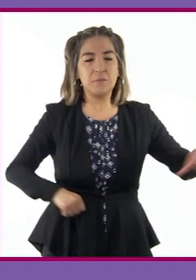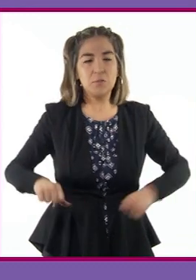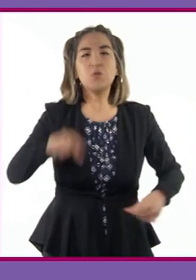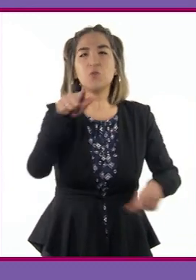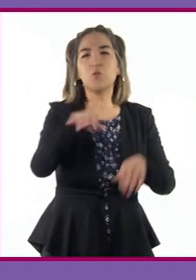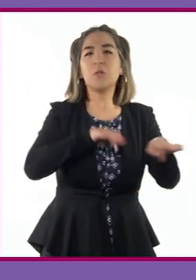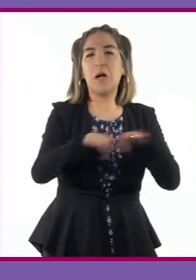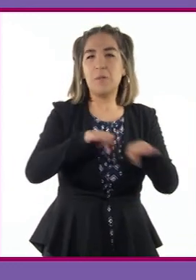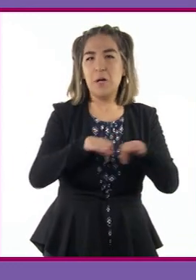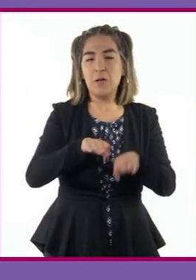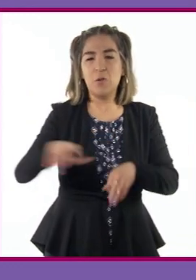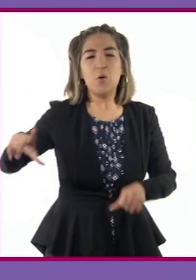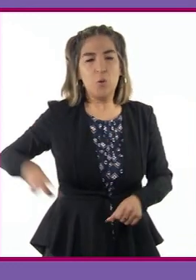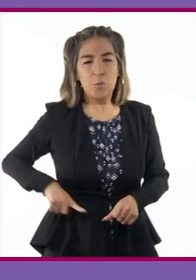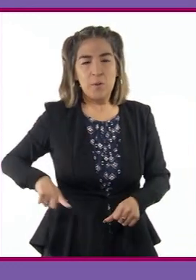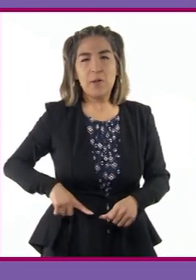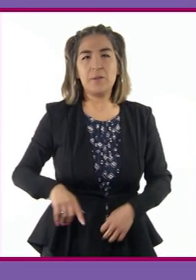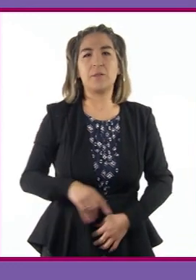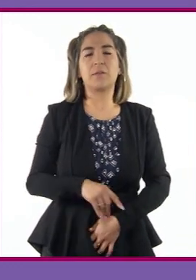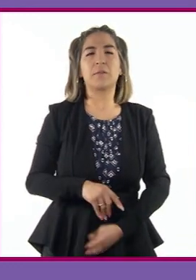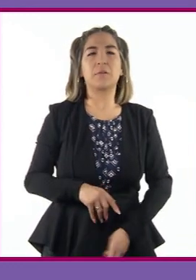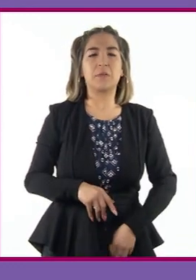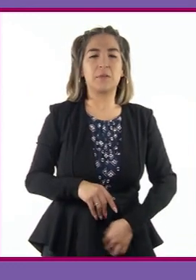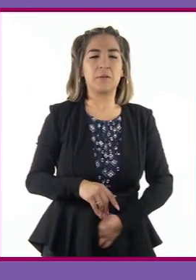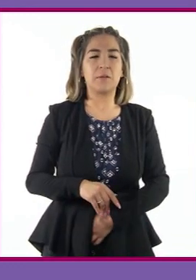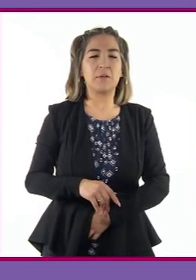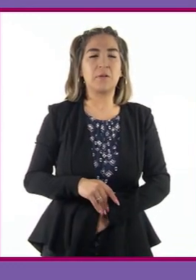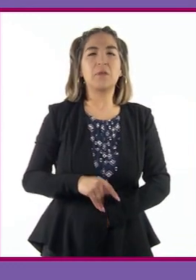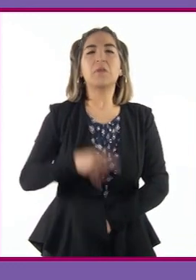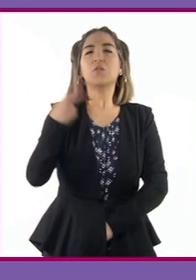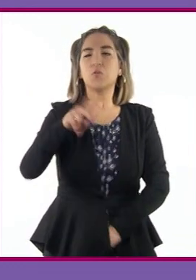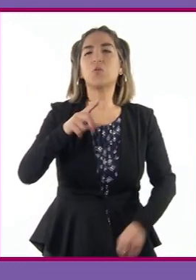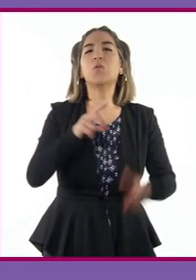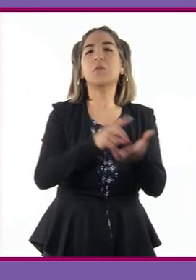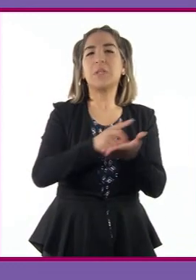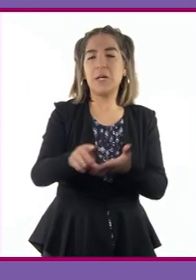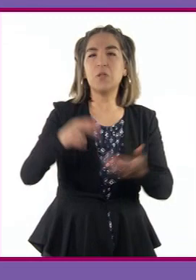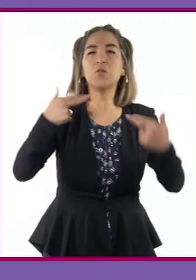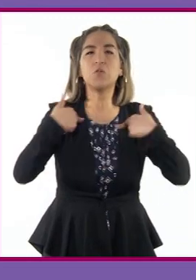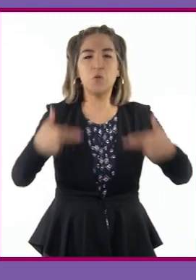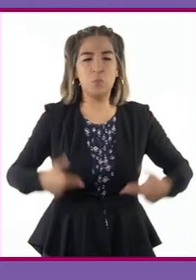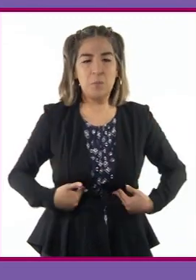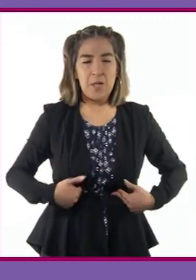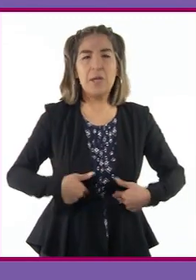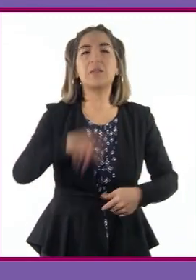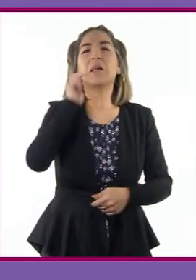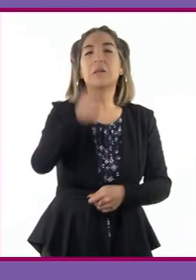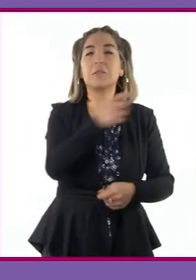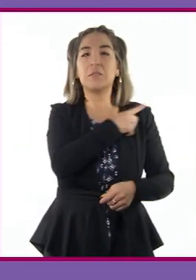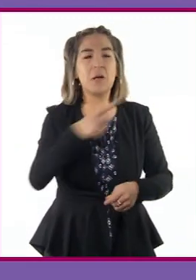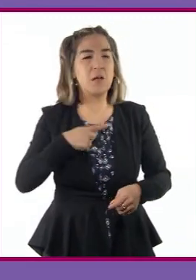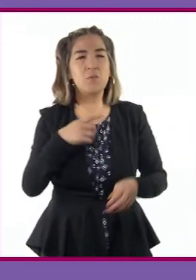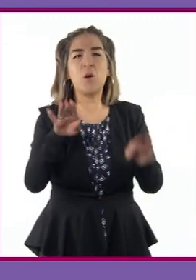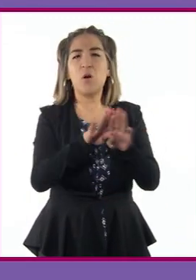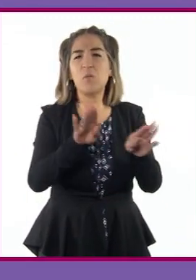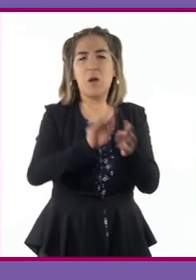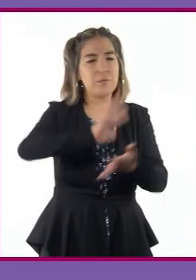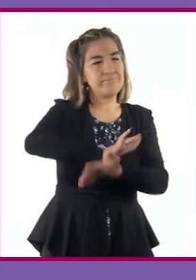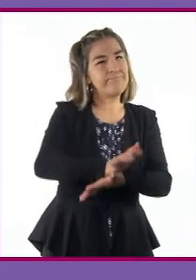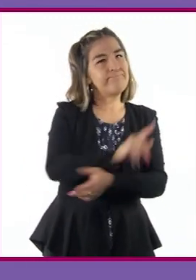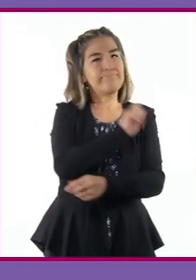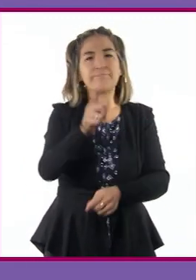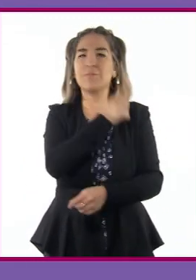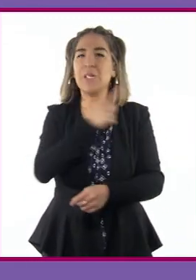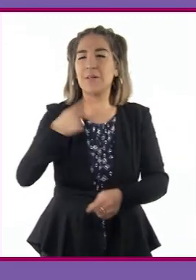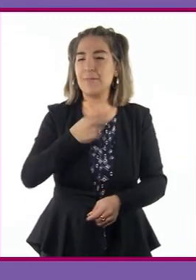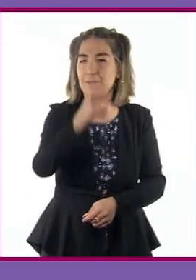servidores públicos, cuidando en todo momento los derechos humanos. Su trato debe estar libre de discriminación